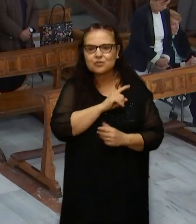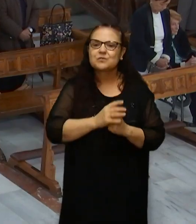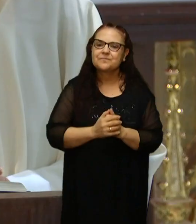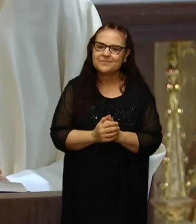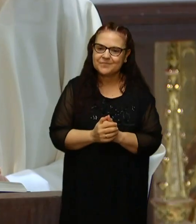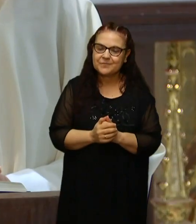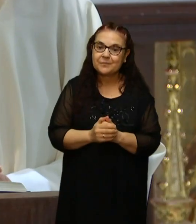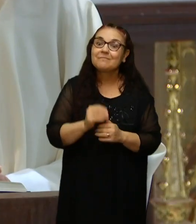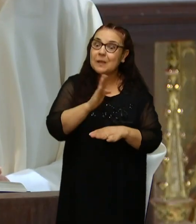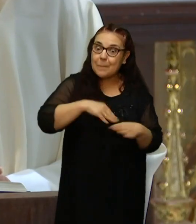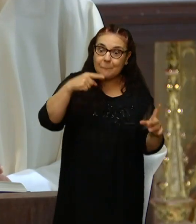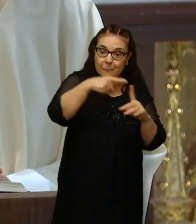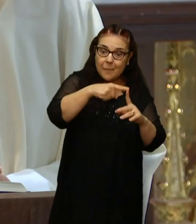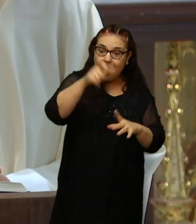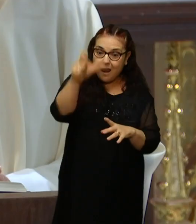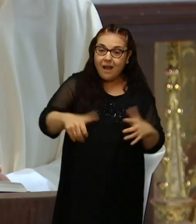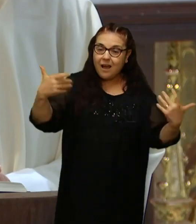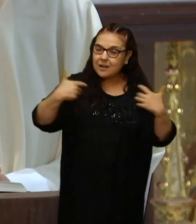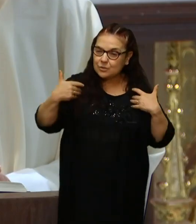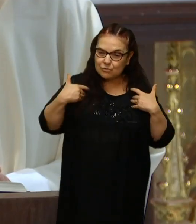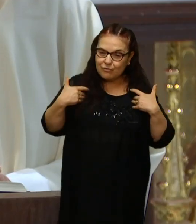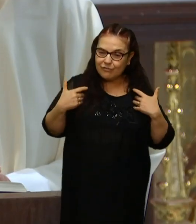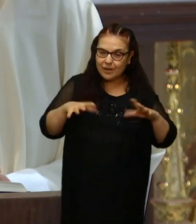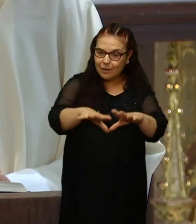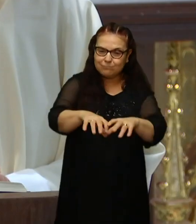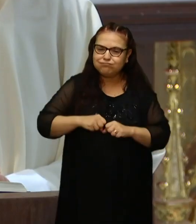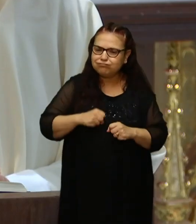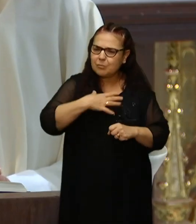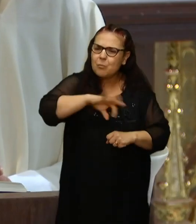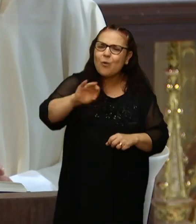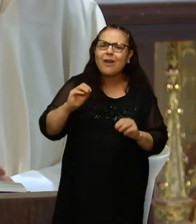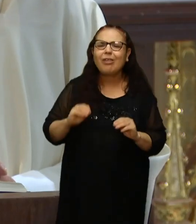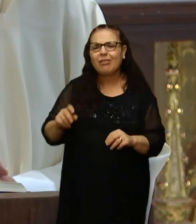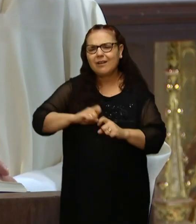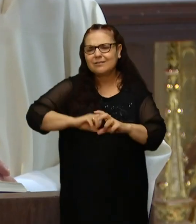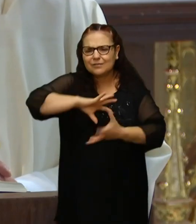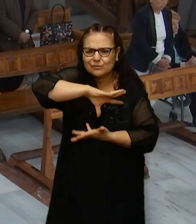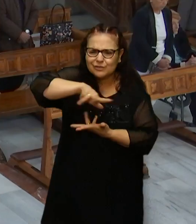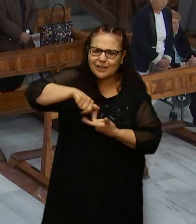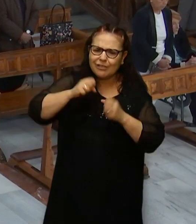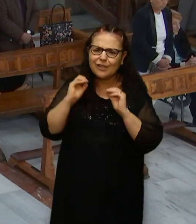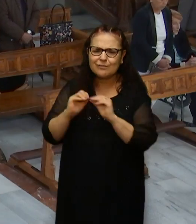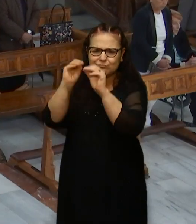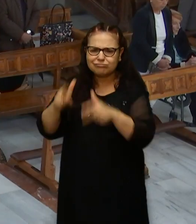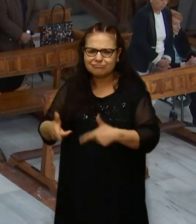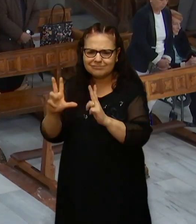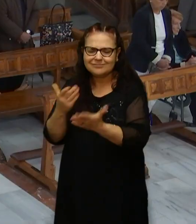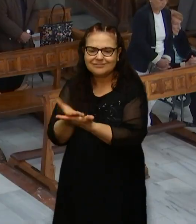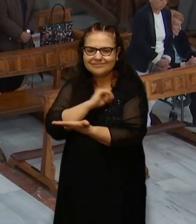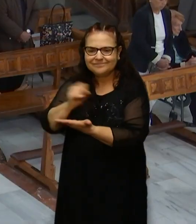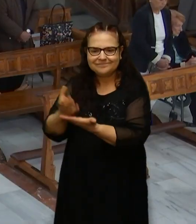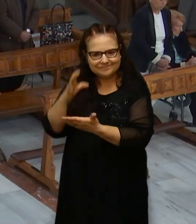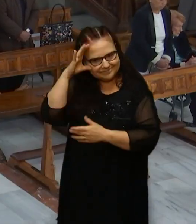óyenos. Para que los que sufren puedan recibir la buena noticia de su liberación, roguemos al Señor. Te rogamos,